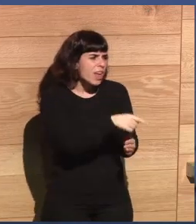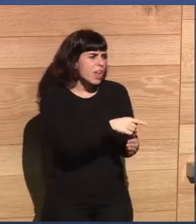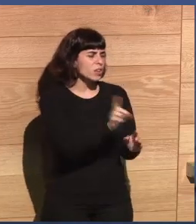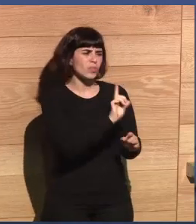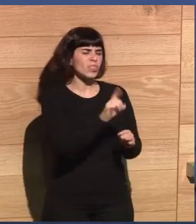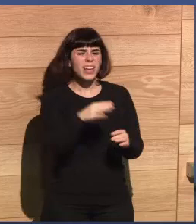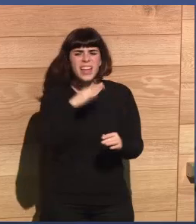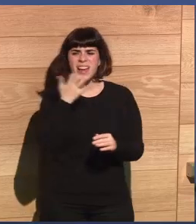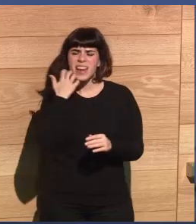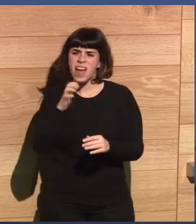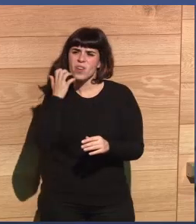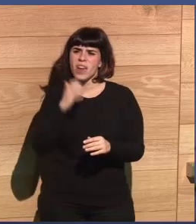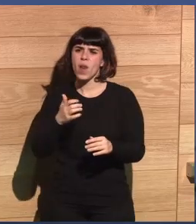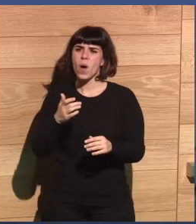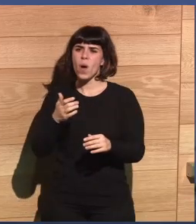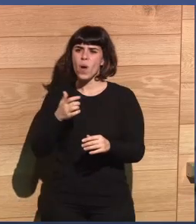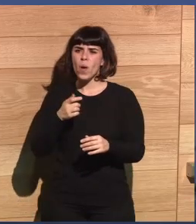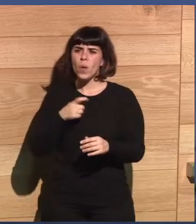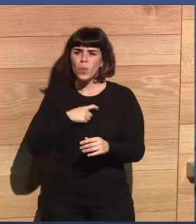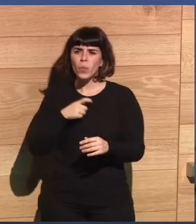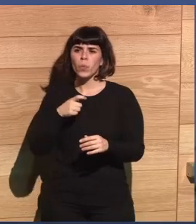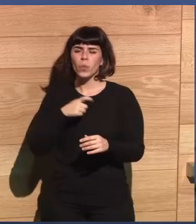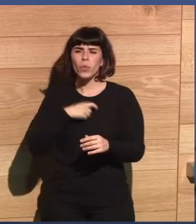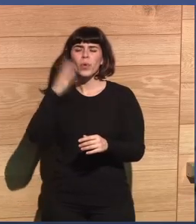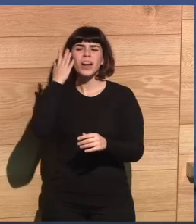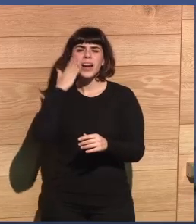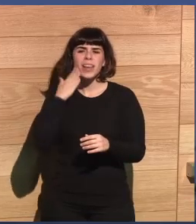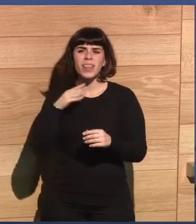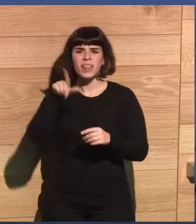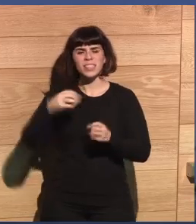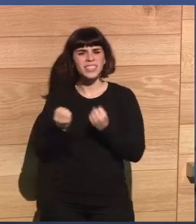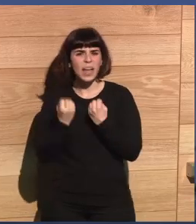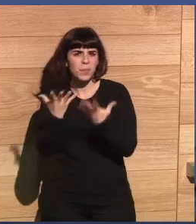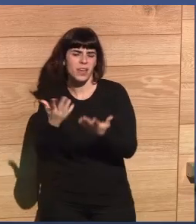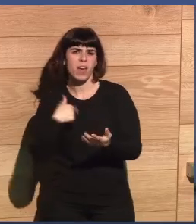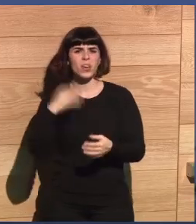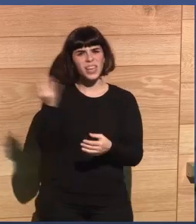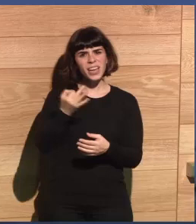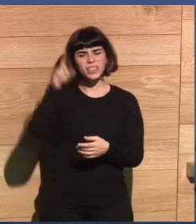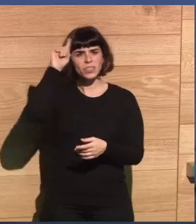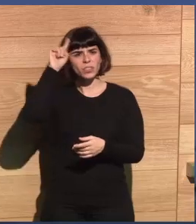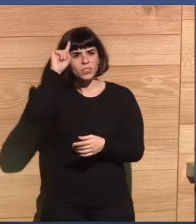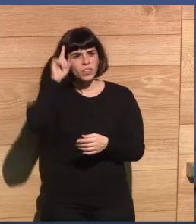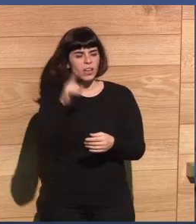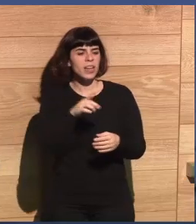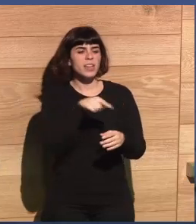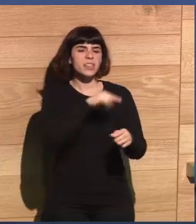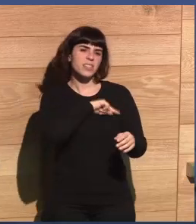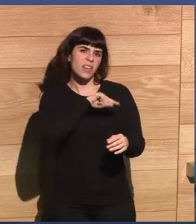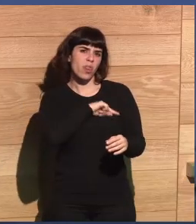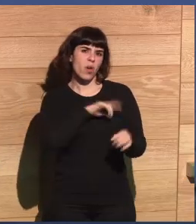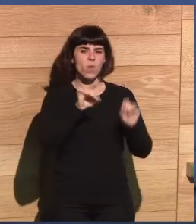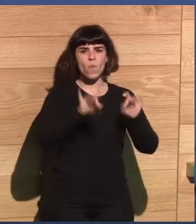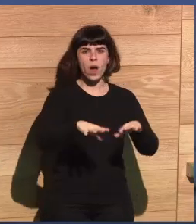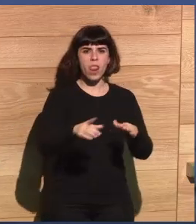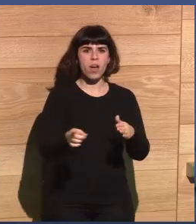No, es muy raro, muy raro. Palpita, acaricia y salpica, pero no sé muy bien qué es». Aquella sensación se repitió en otras ocasiones, pero